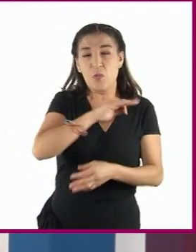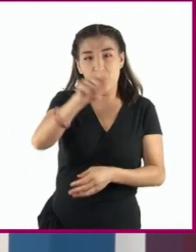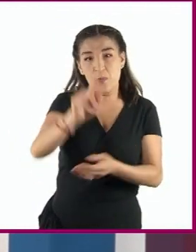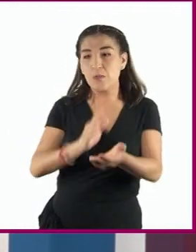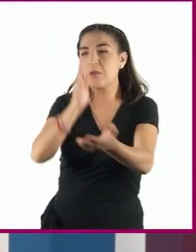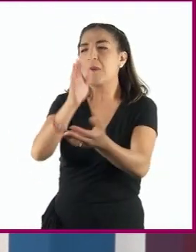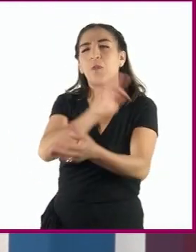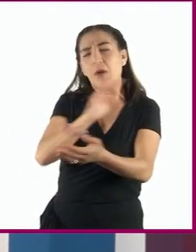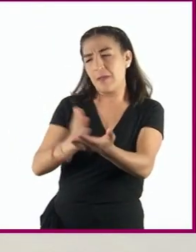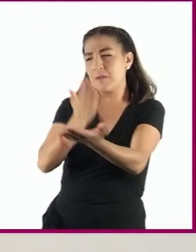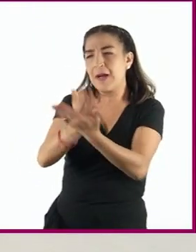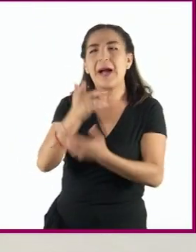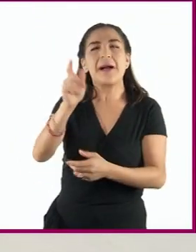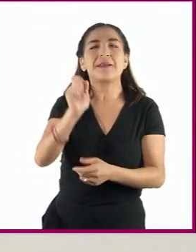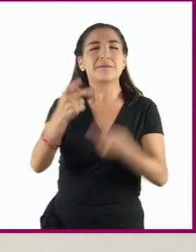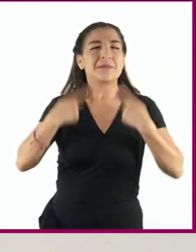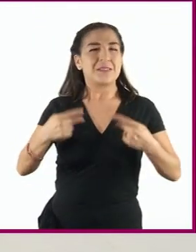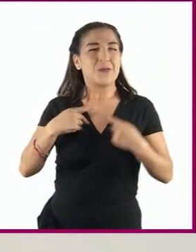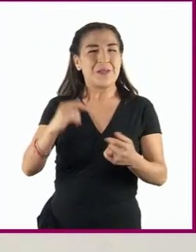ventajas. Por ejemplo,